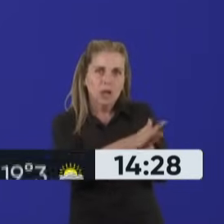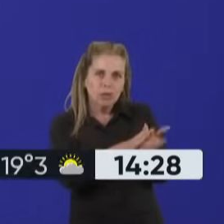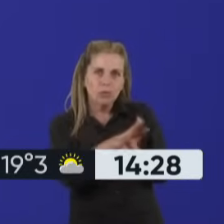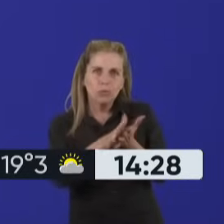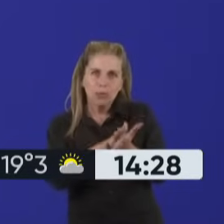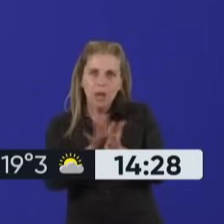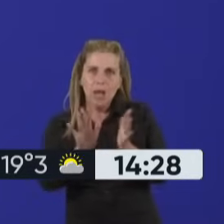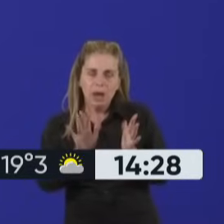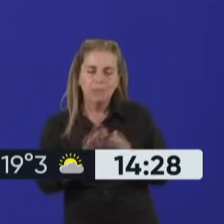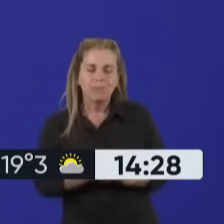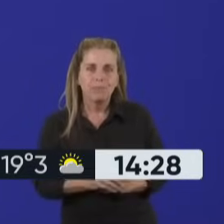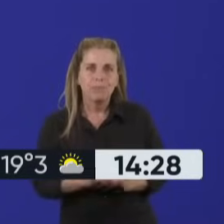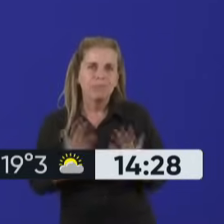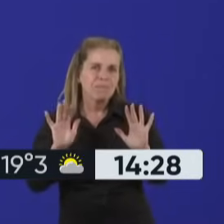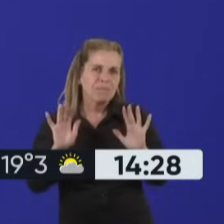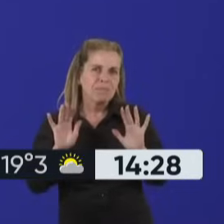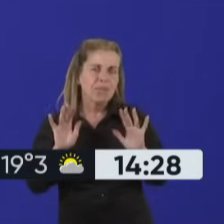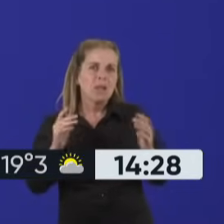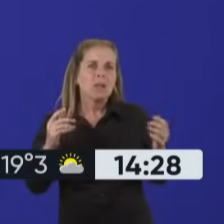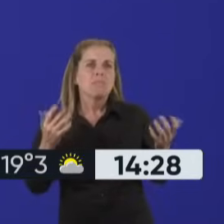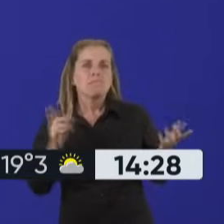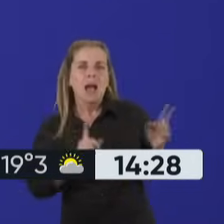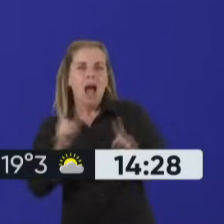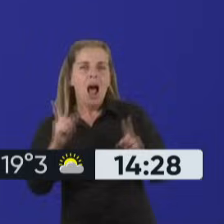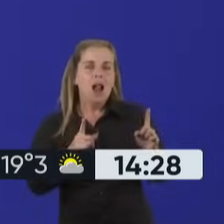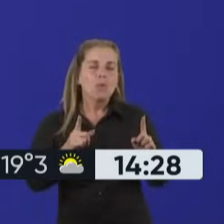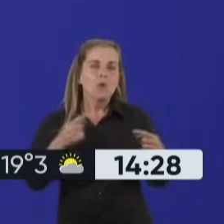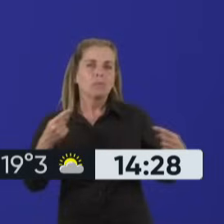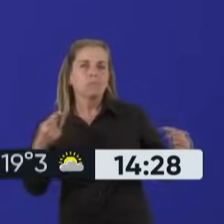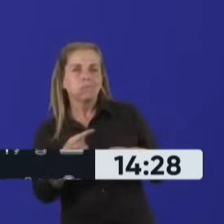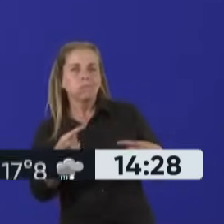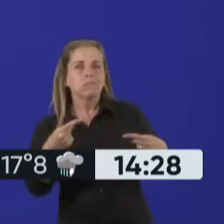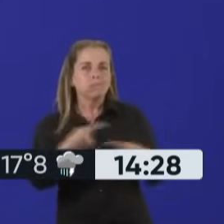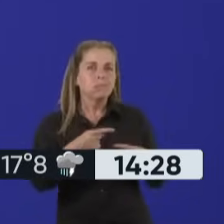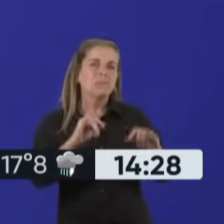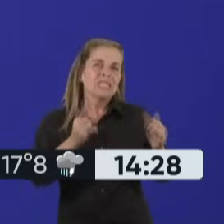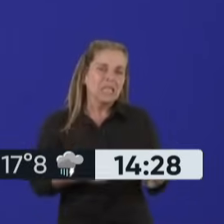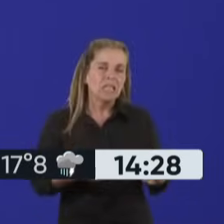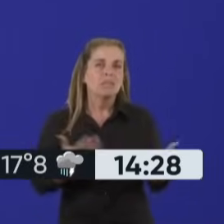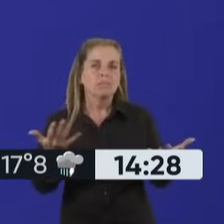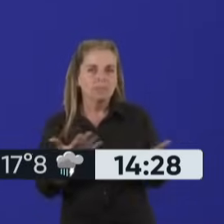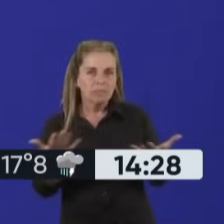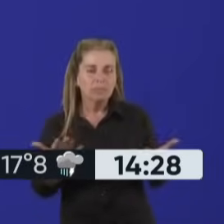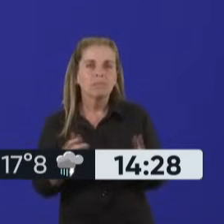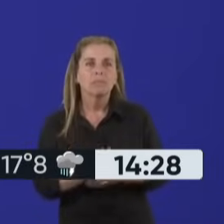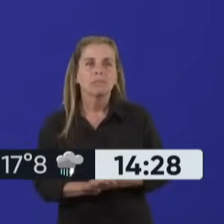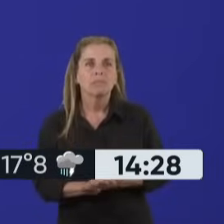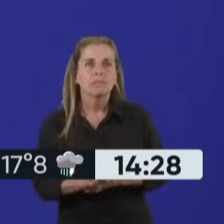Y digo, más allá de las discusiones y algunas cuestiones que uno pueda